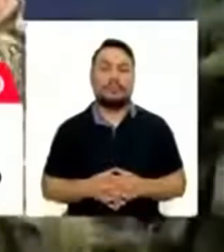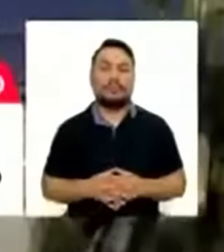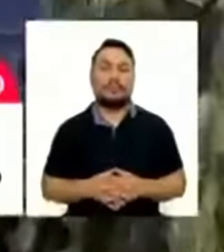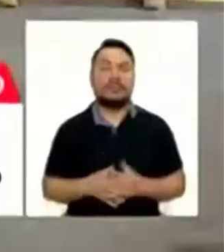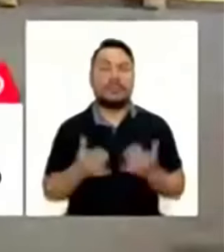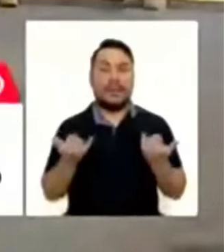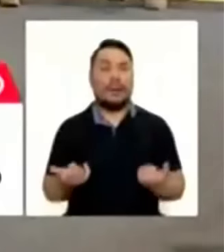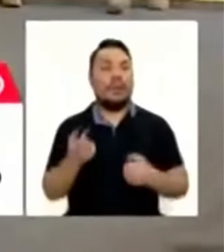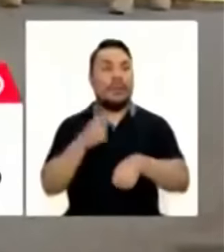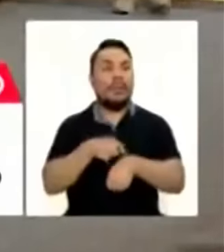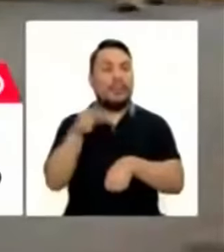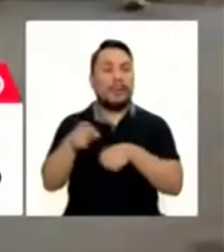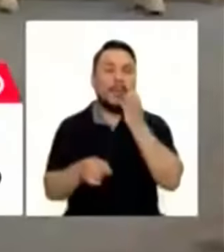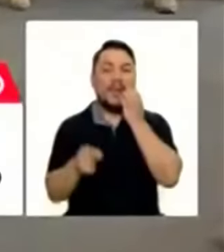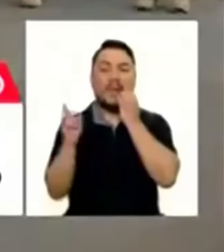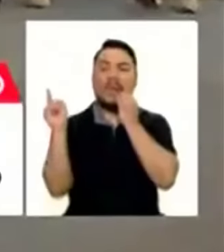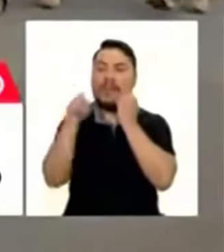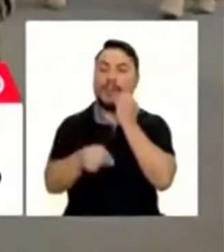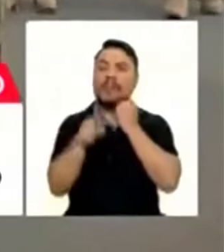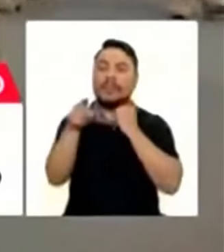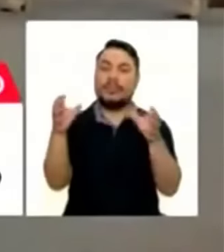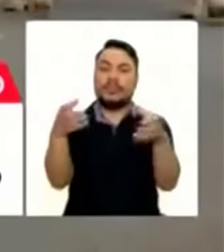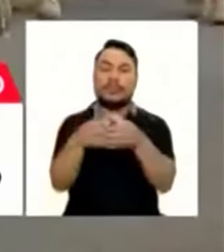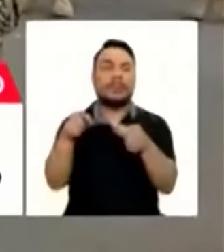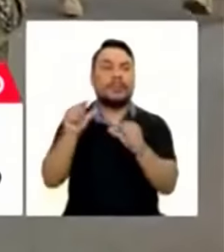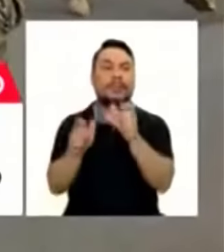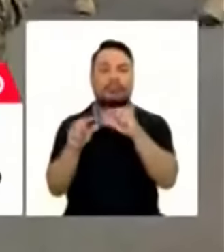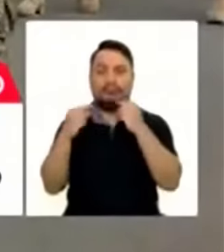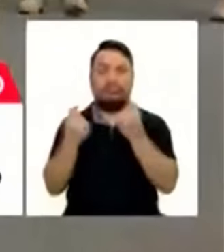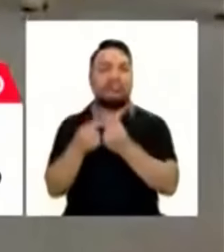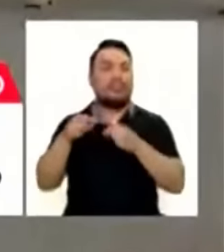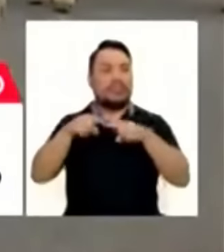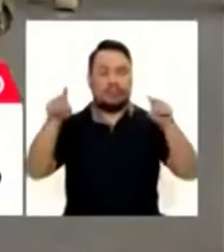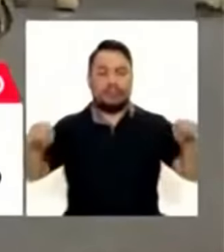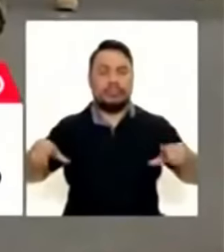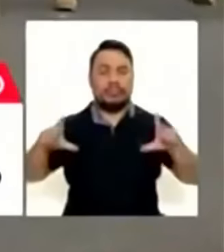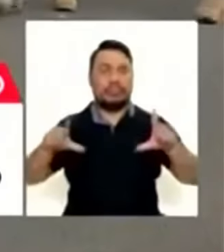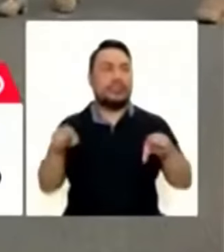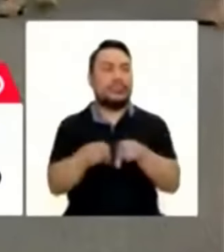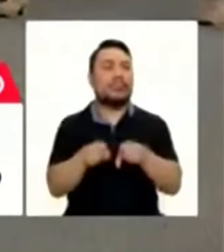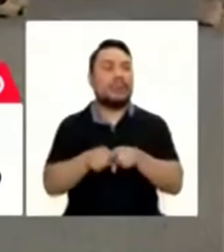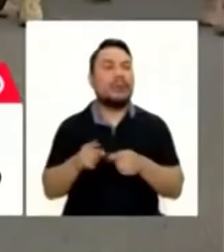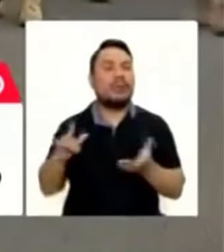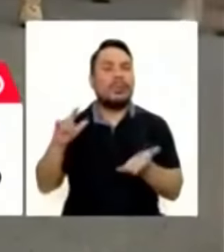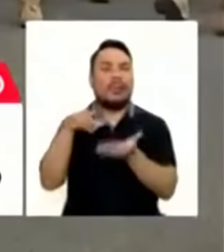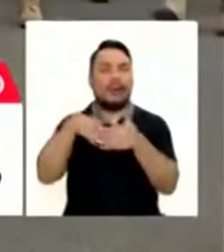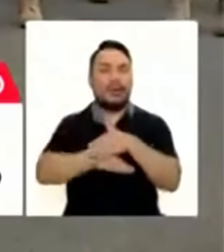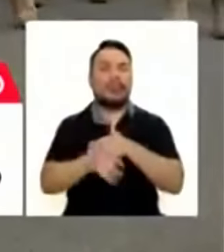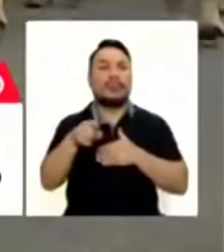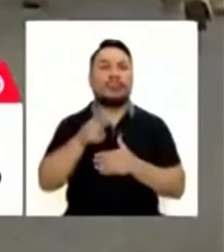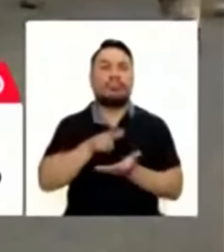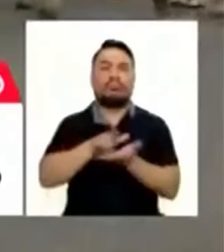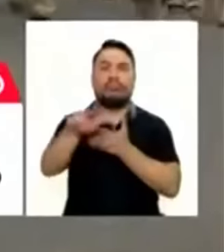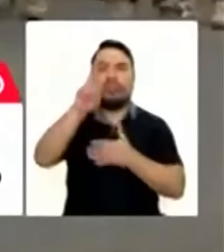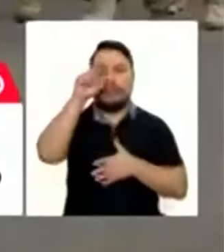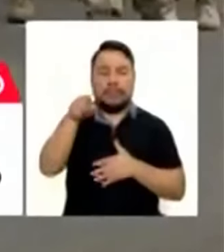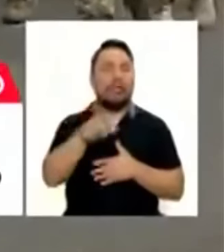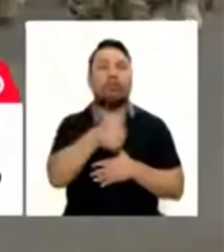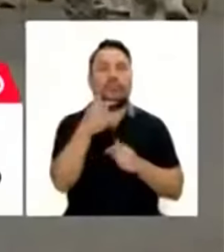En estos momentos se hace presente la compañía del personal de la Reserva Aérea de la Fuerza Aérea del Perú, integrada